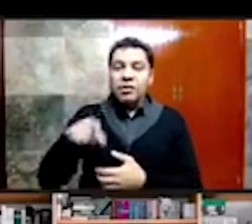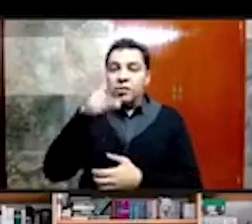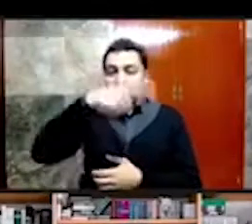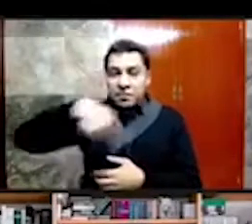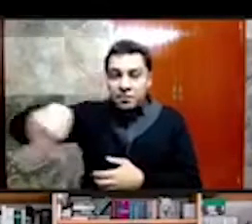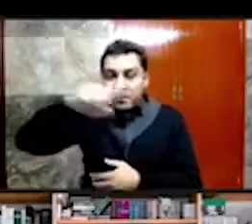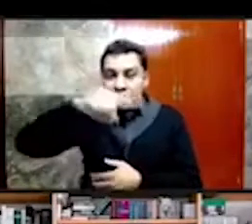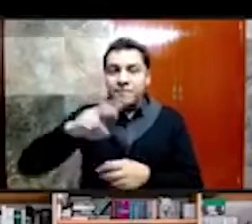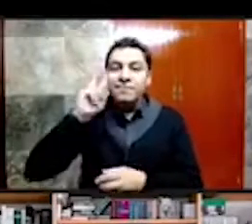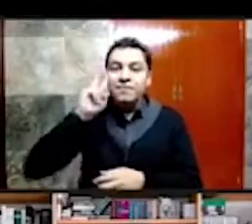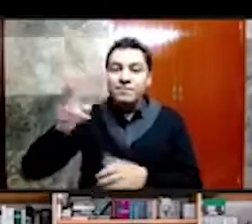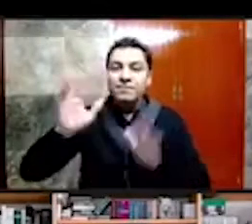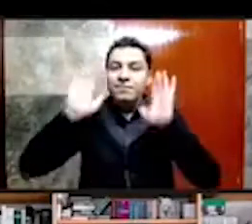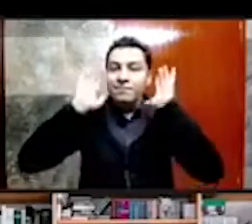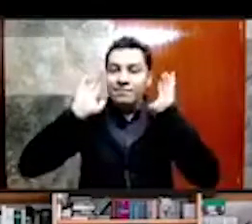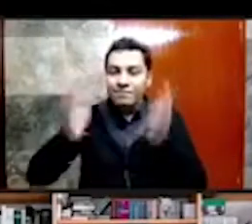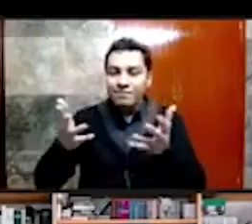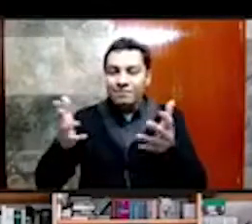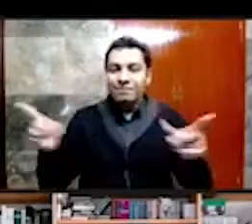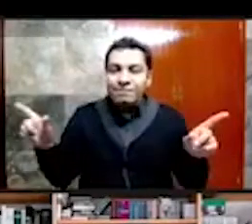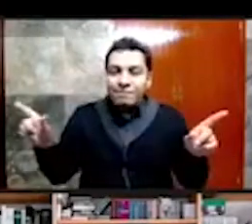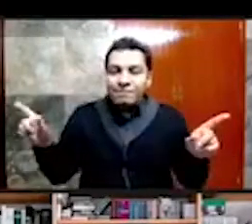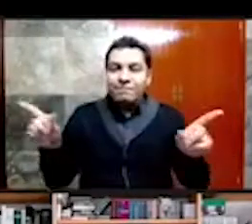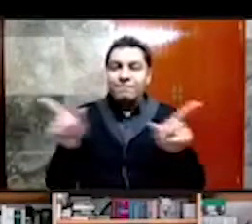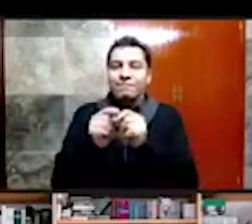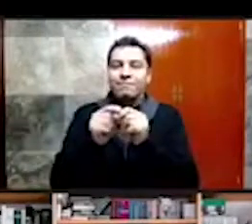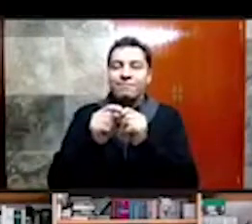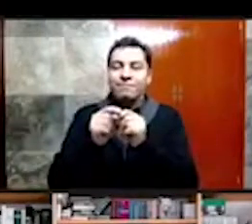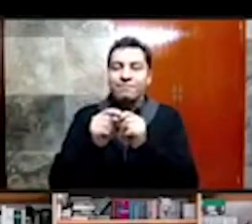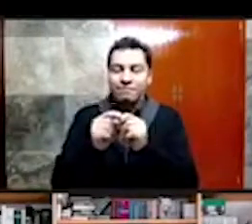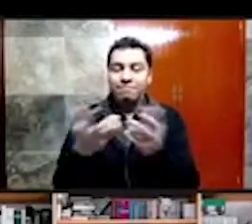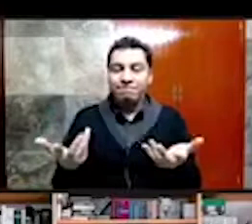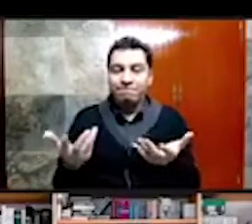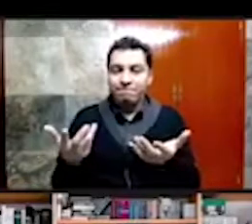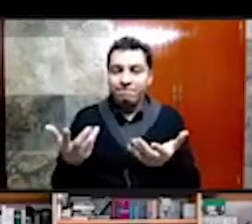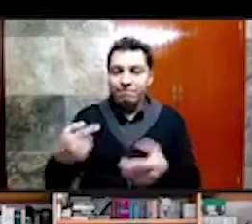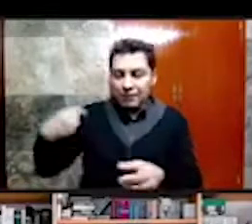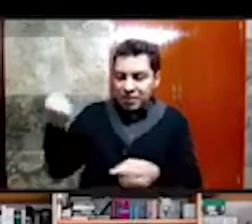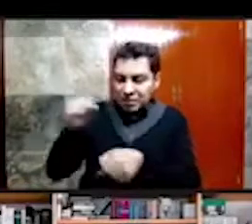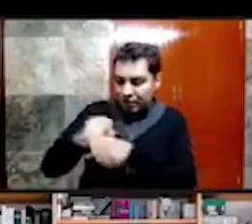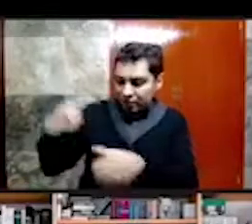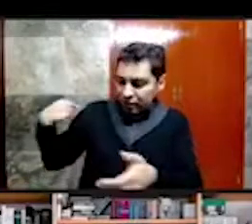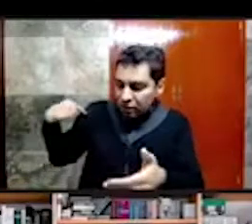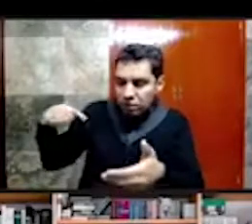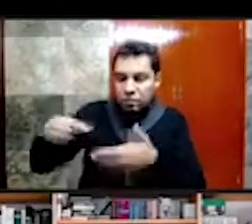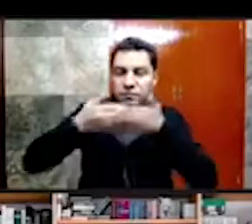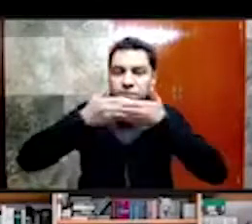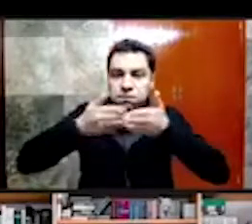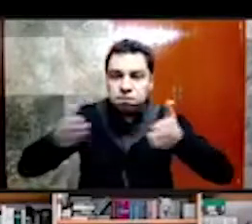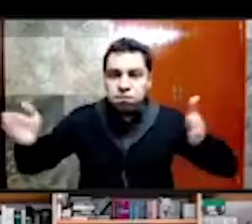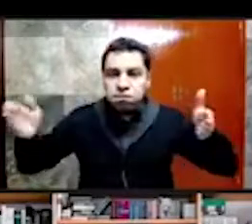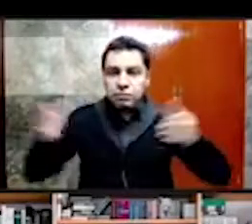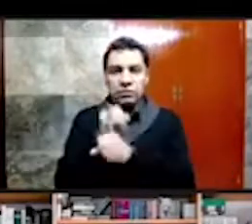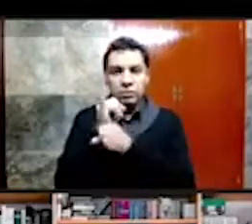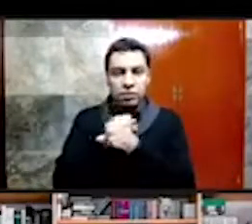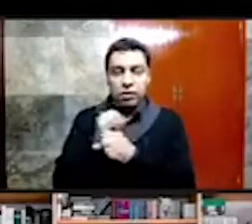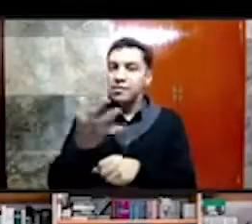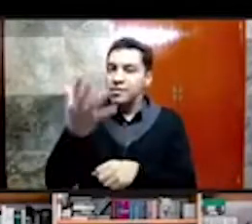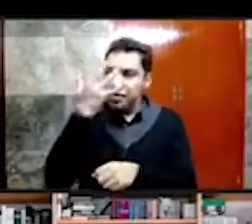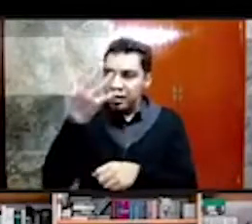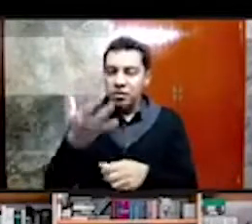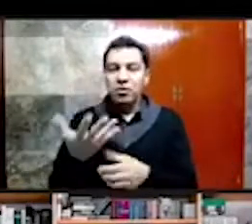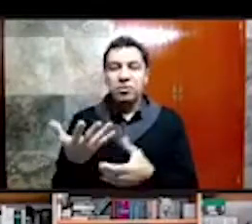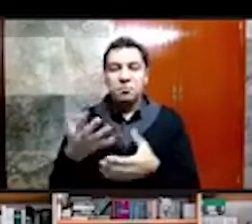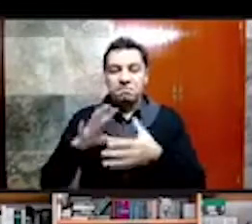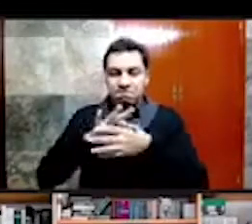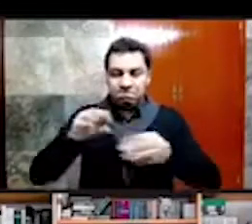del ciclo. En verdad ha sido un panorama muy amplio, documentado, serio, y